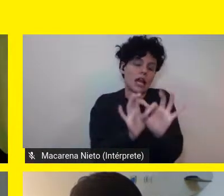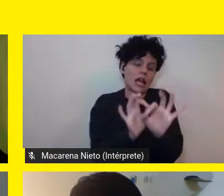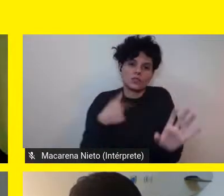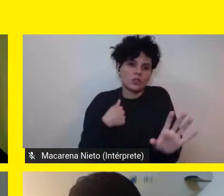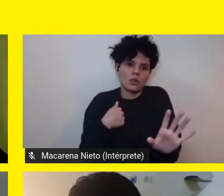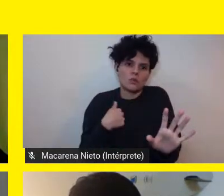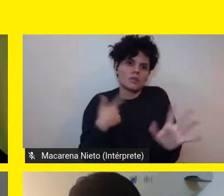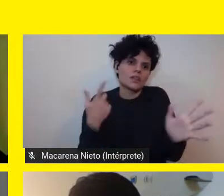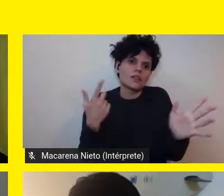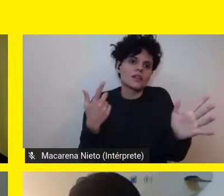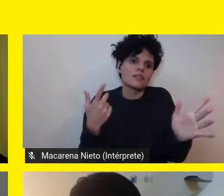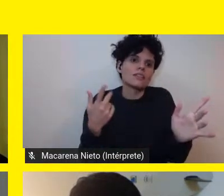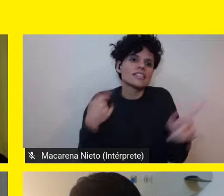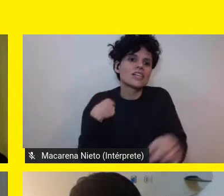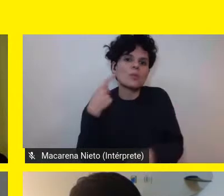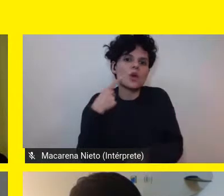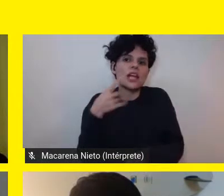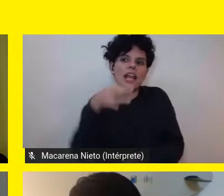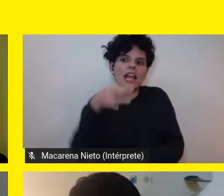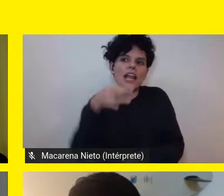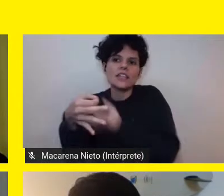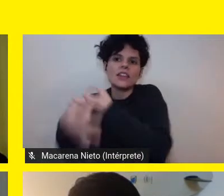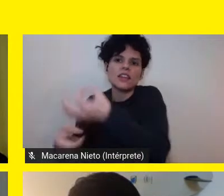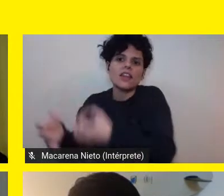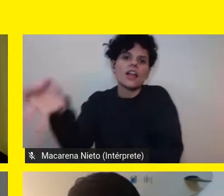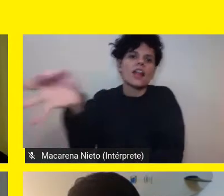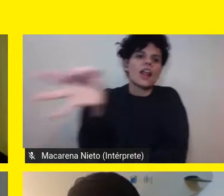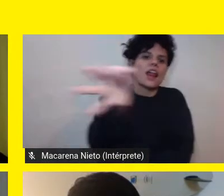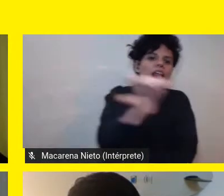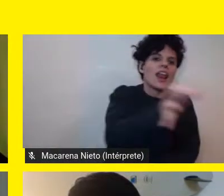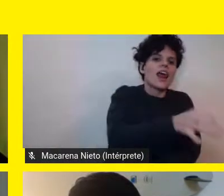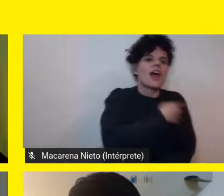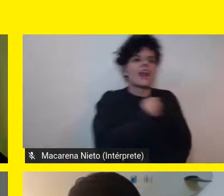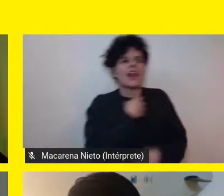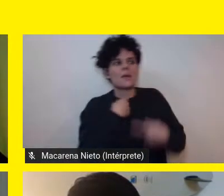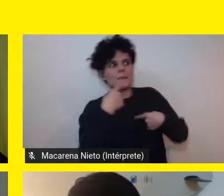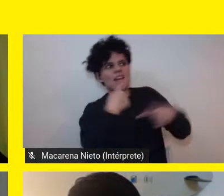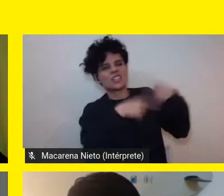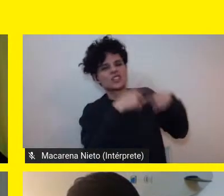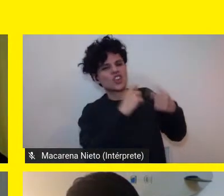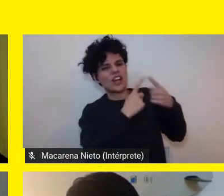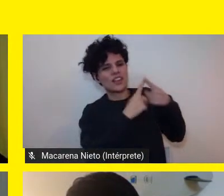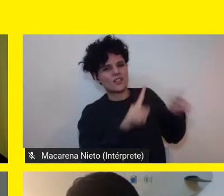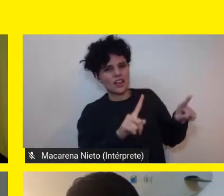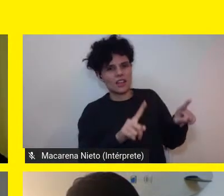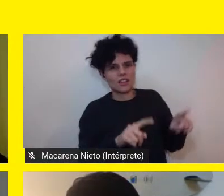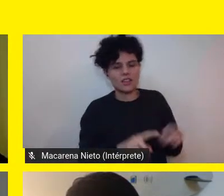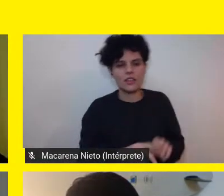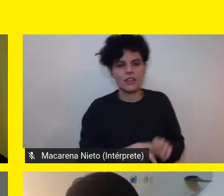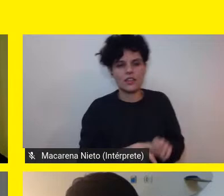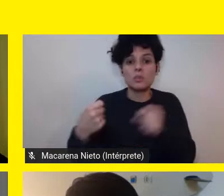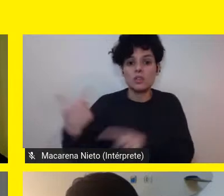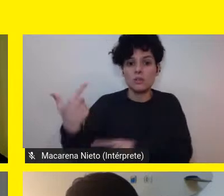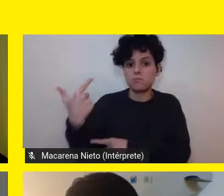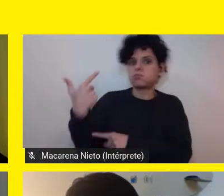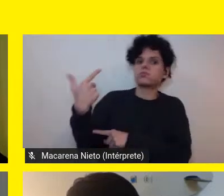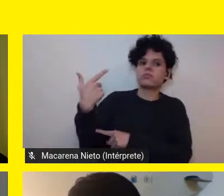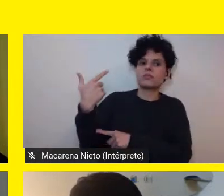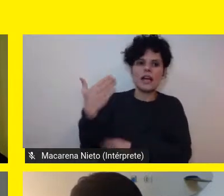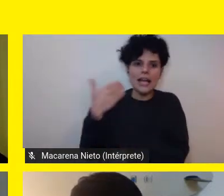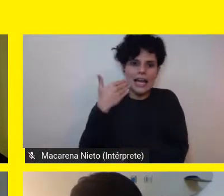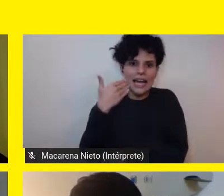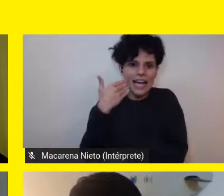del teléfono siempre produce distorsiones, recibiste un disparo prácticamente a